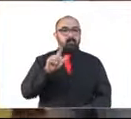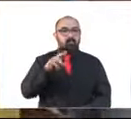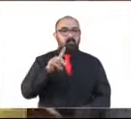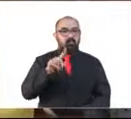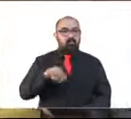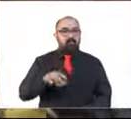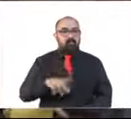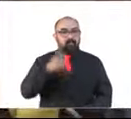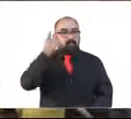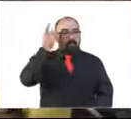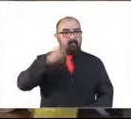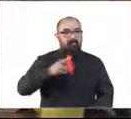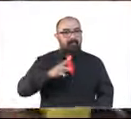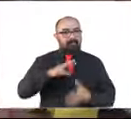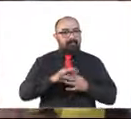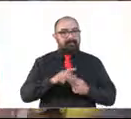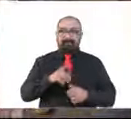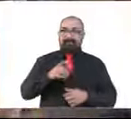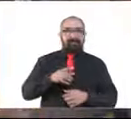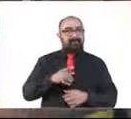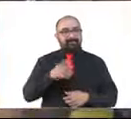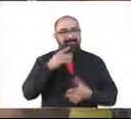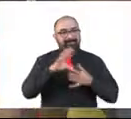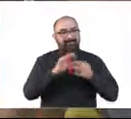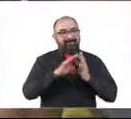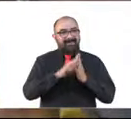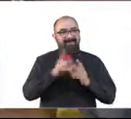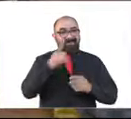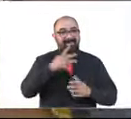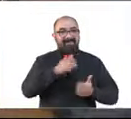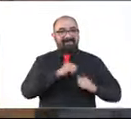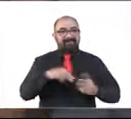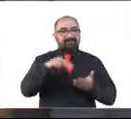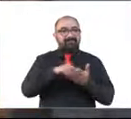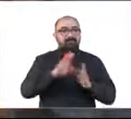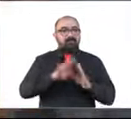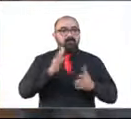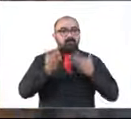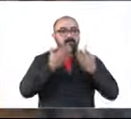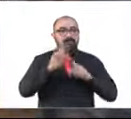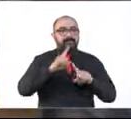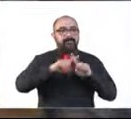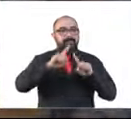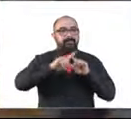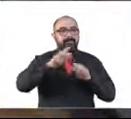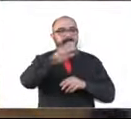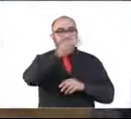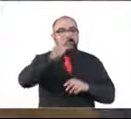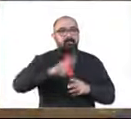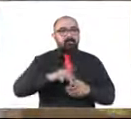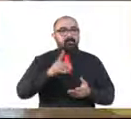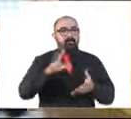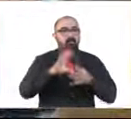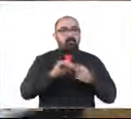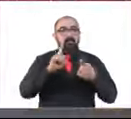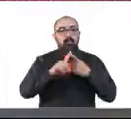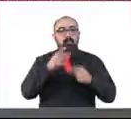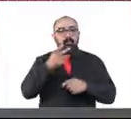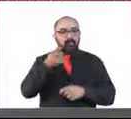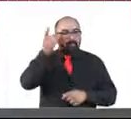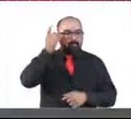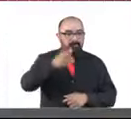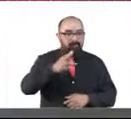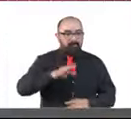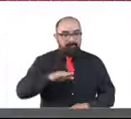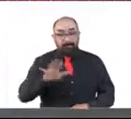a doctora, ay, me asusté, dije, tenemos una candidata, candidata a doctora en estudios urbanos y ambientales por el Colegio de México. ¿Dónde andas, doctora?